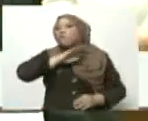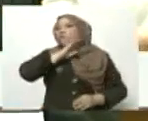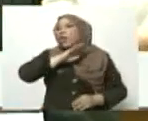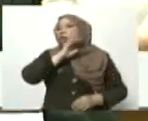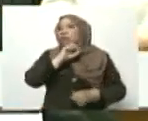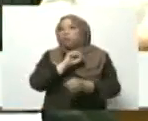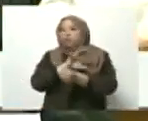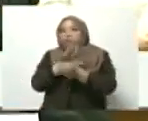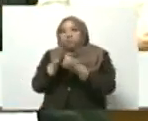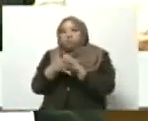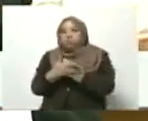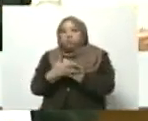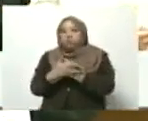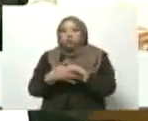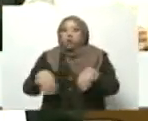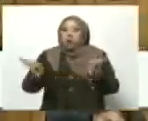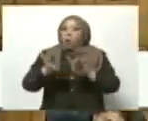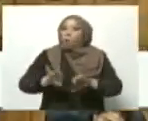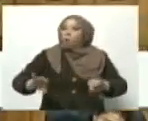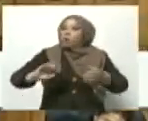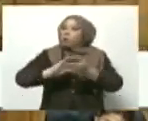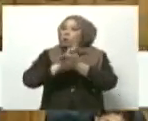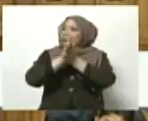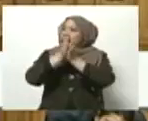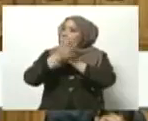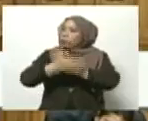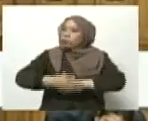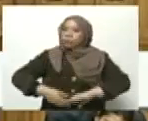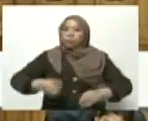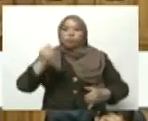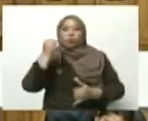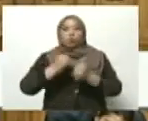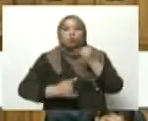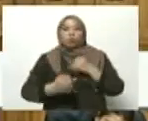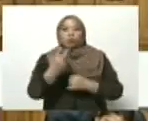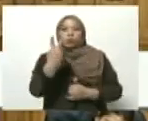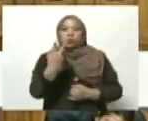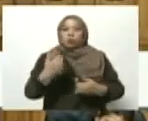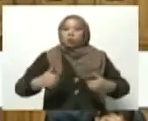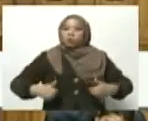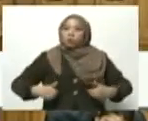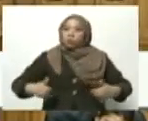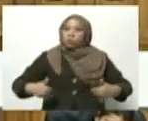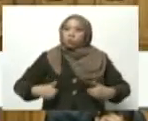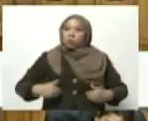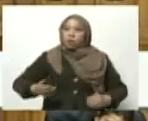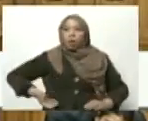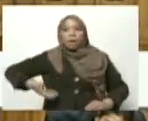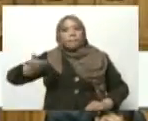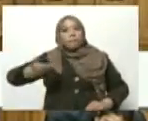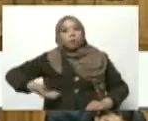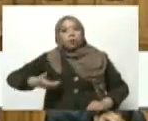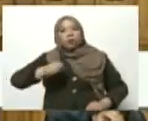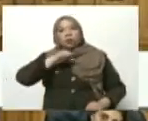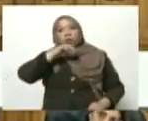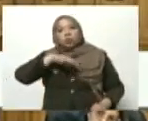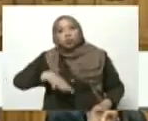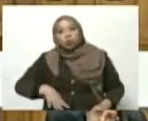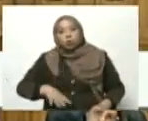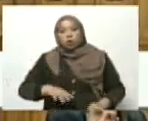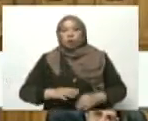si no se hubiera, como si eso hubiera acabado. Está presente. Y en los 2 últimos años que hemos sufrido una de las pandemias más graves de la historia de la